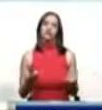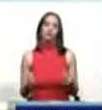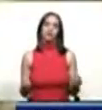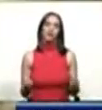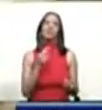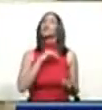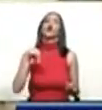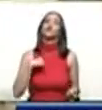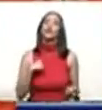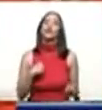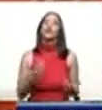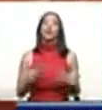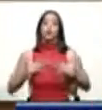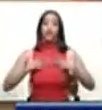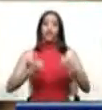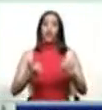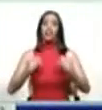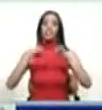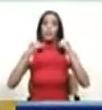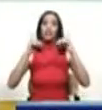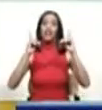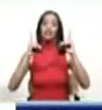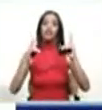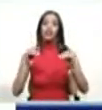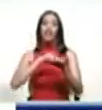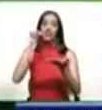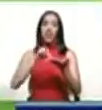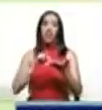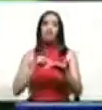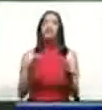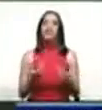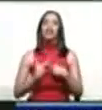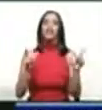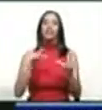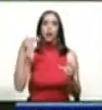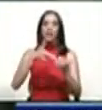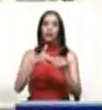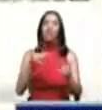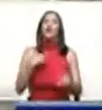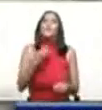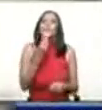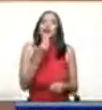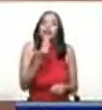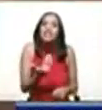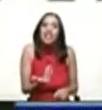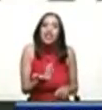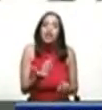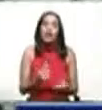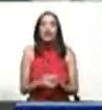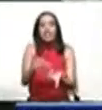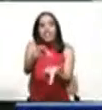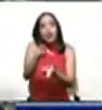recuperado la independencia nacional y la plena soberanía petrolera que nos permitieron llevar el cobro de la